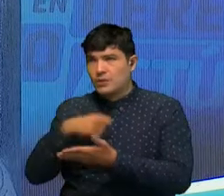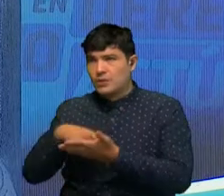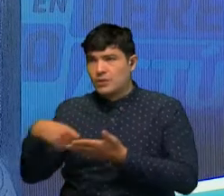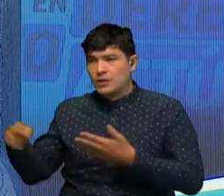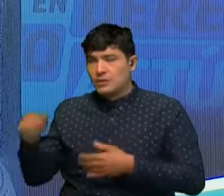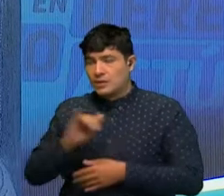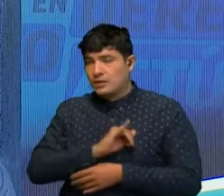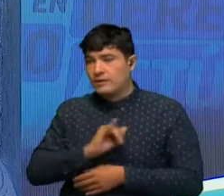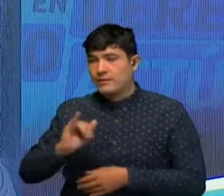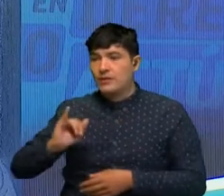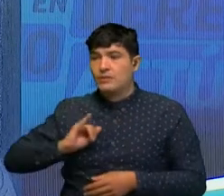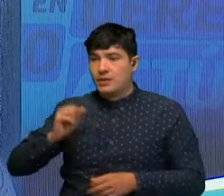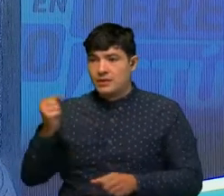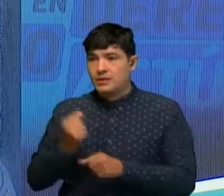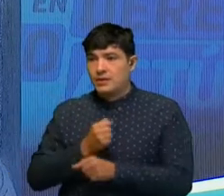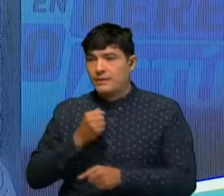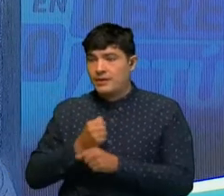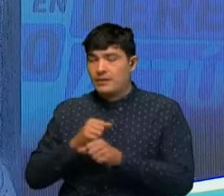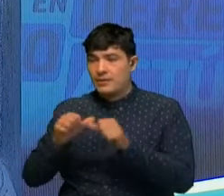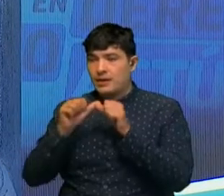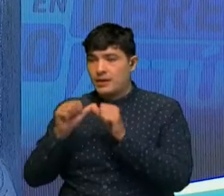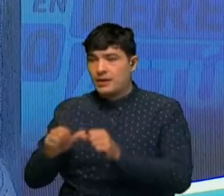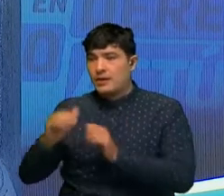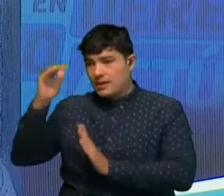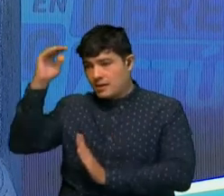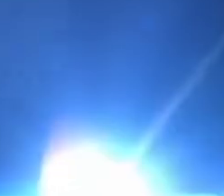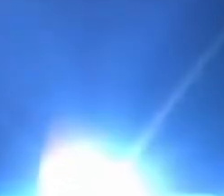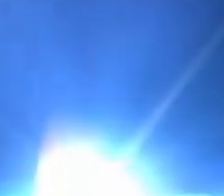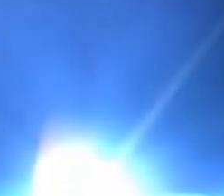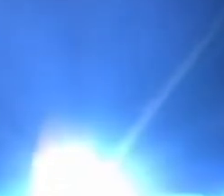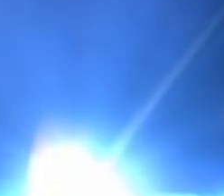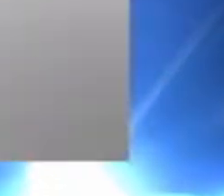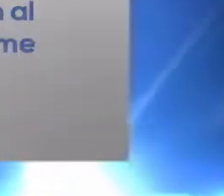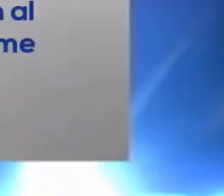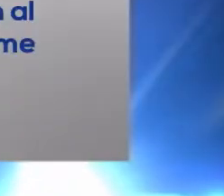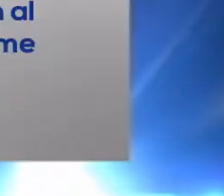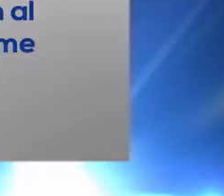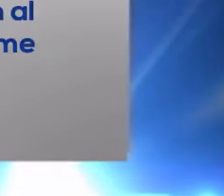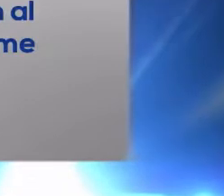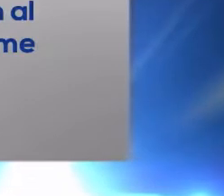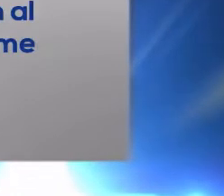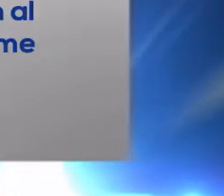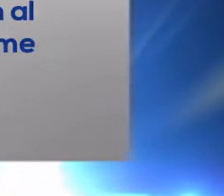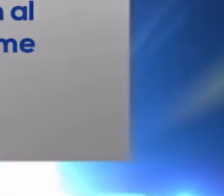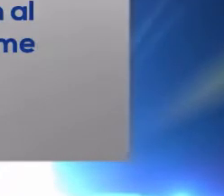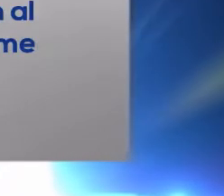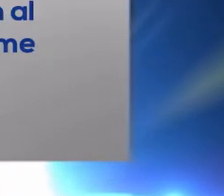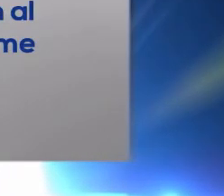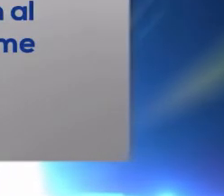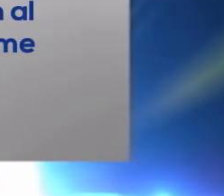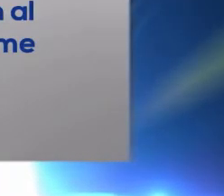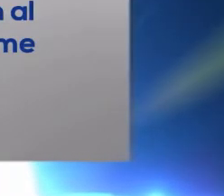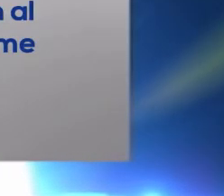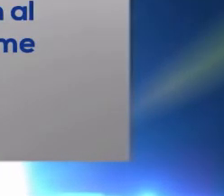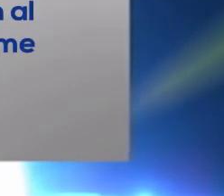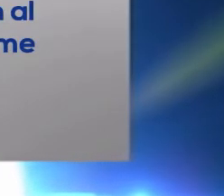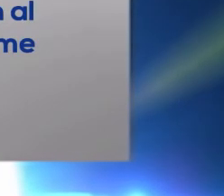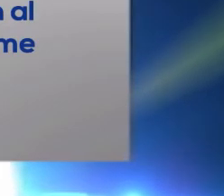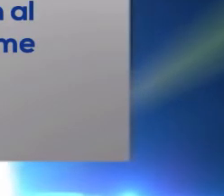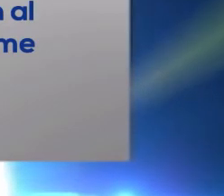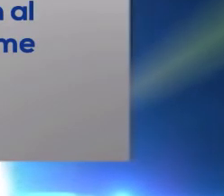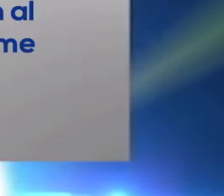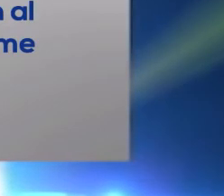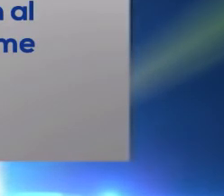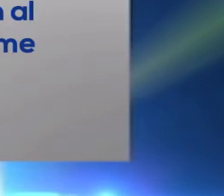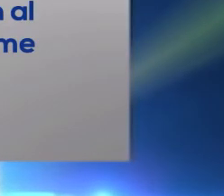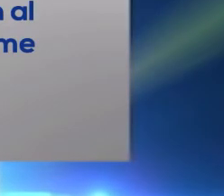individual de trabajo a término fijo, inferior a un año, con personal de dirección de confianza y manejo.